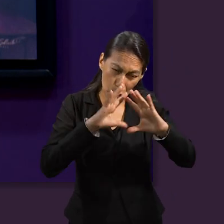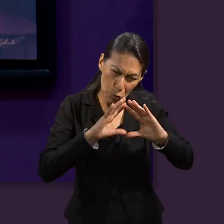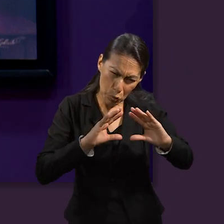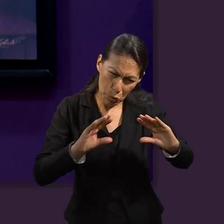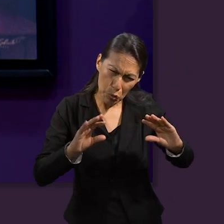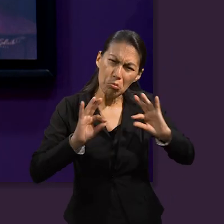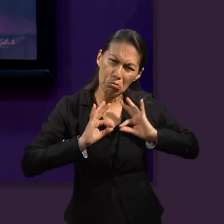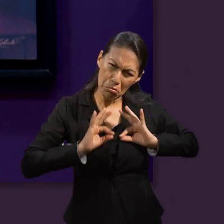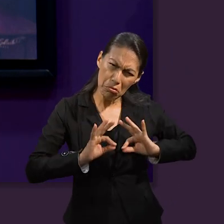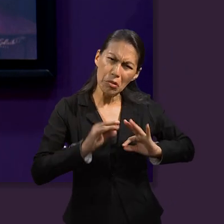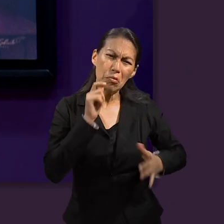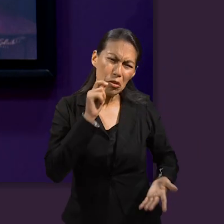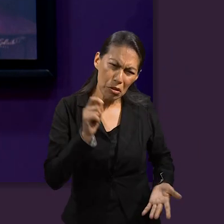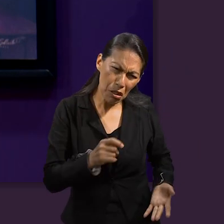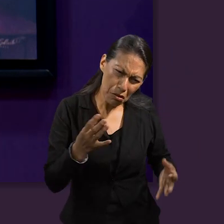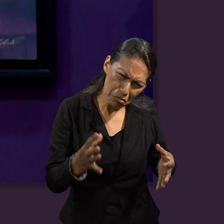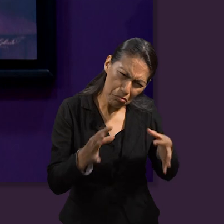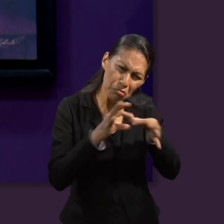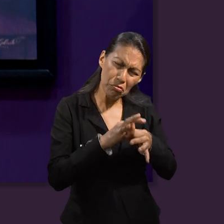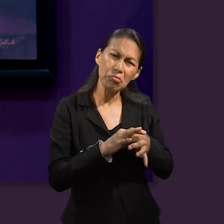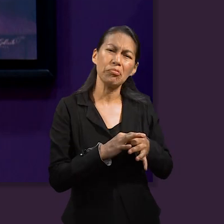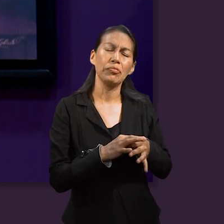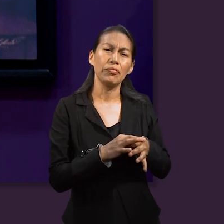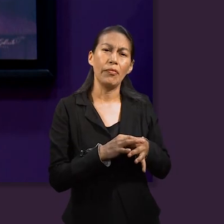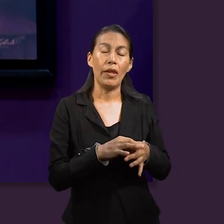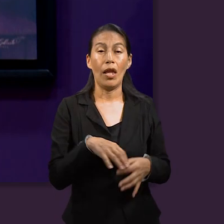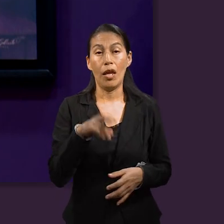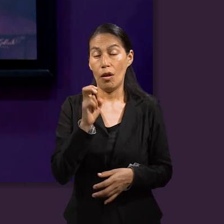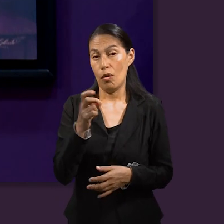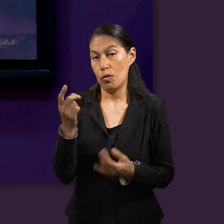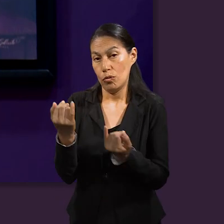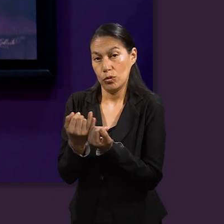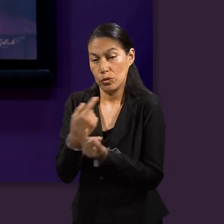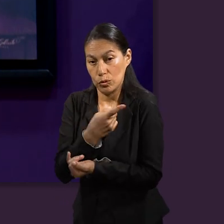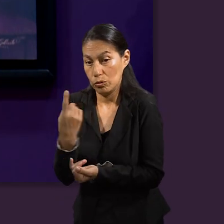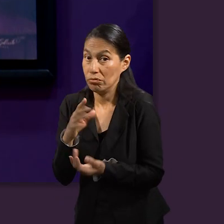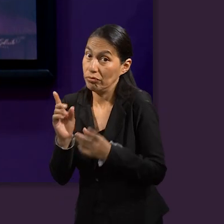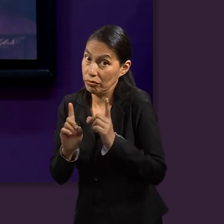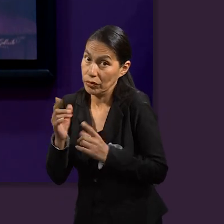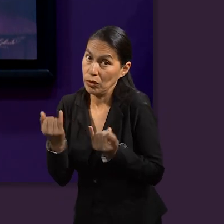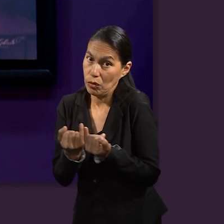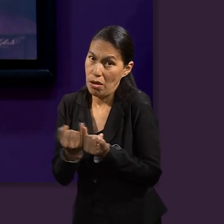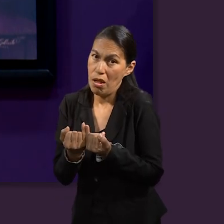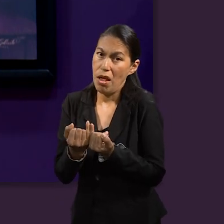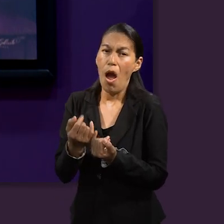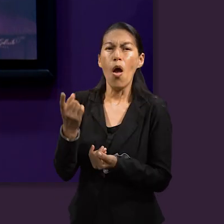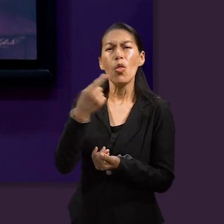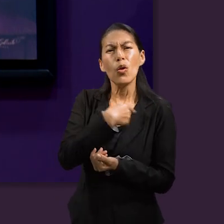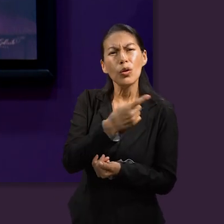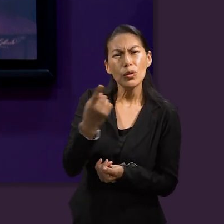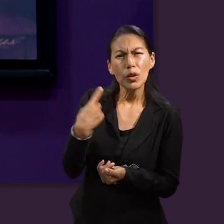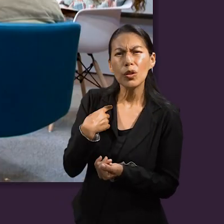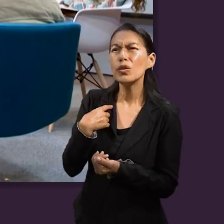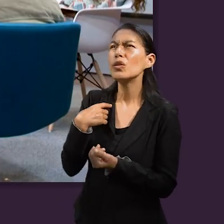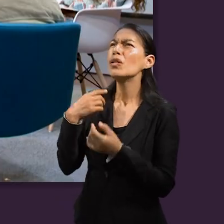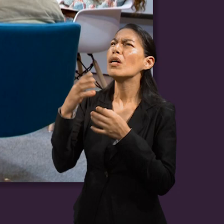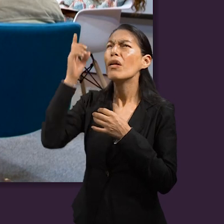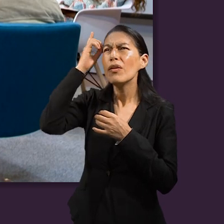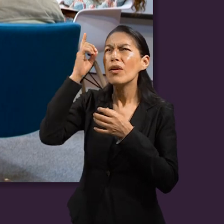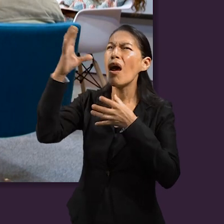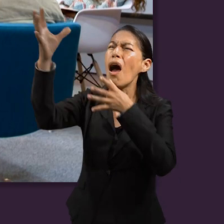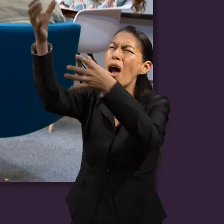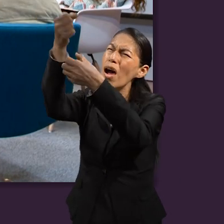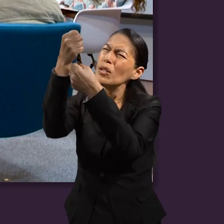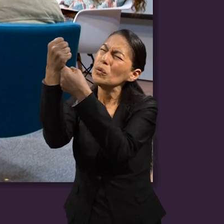buscamos a dios cuando nos aferramos a él y buscamos que hasta que nos